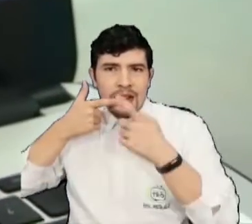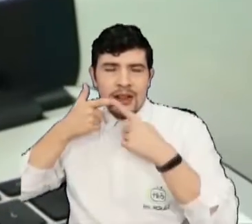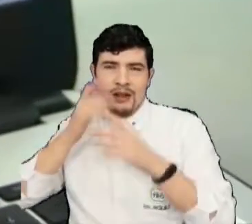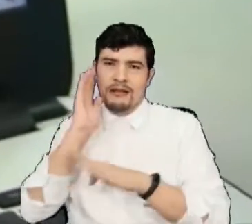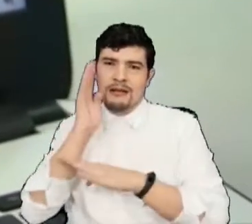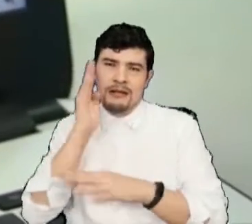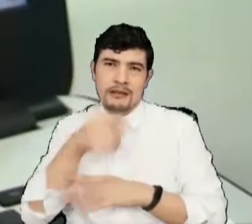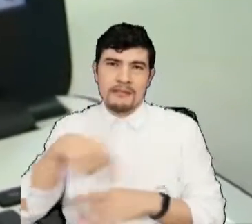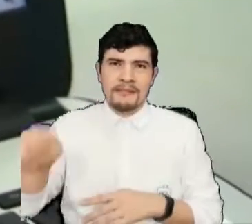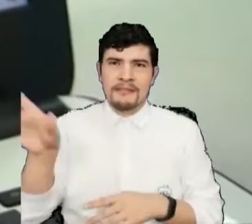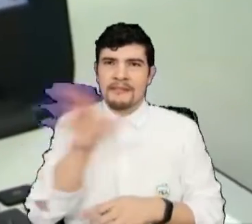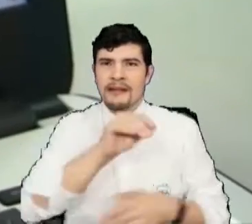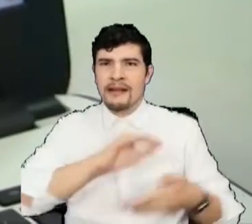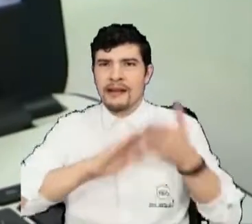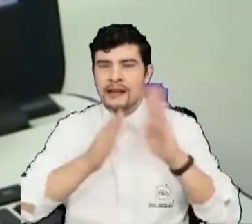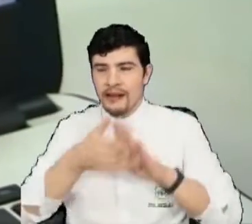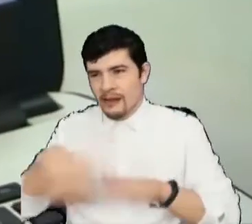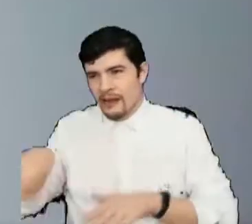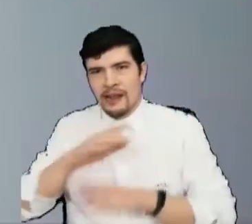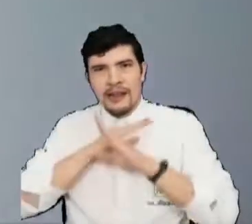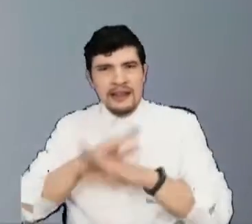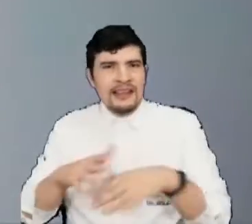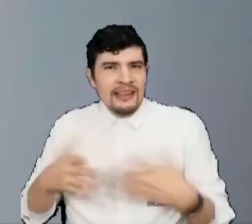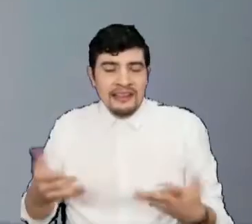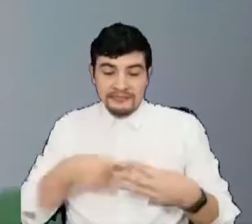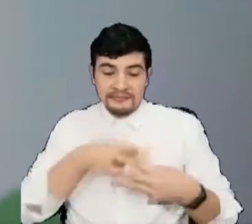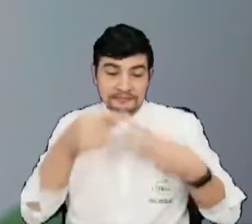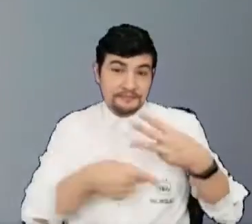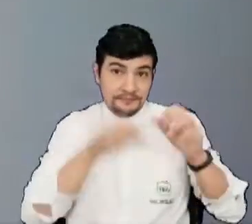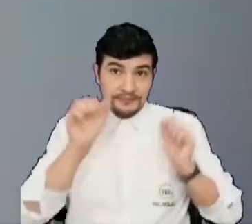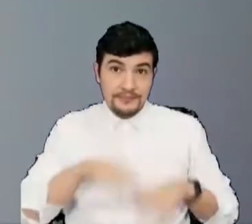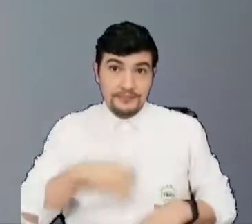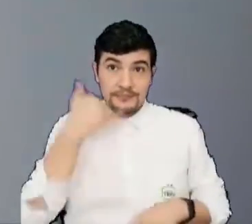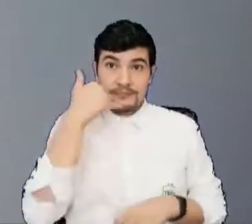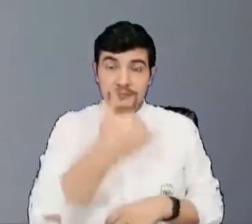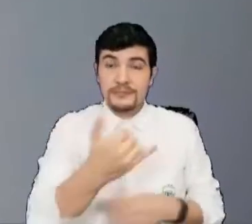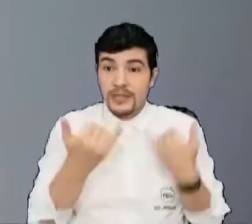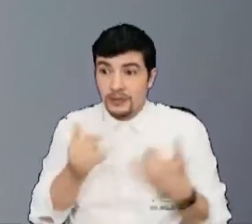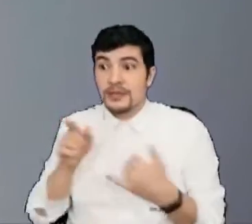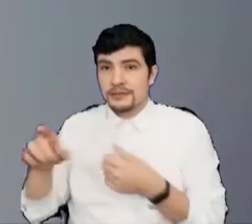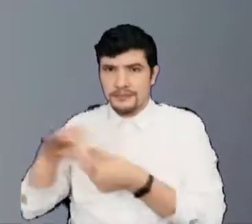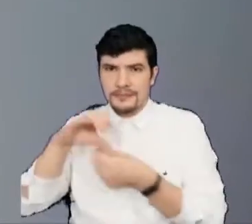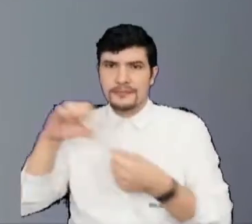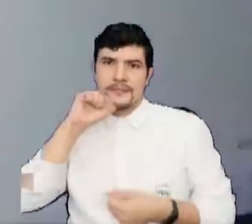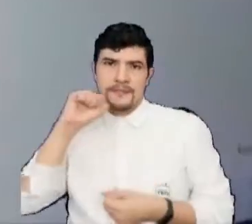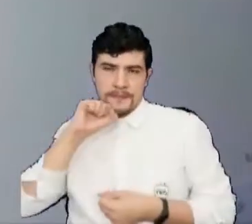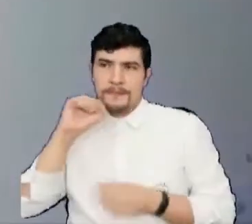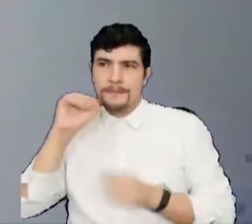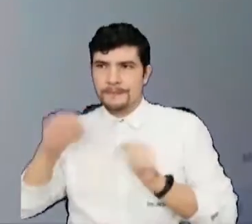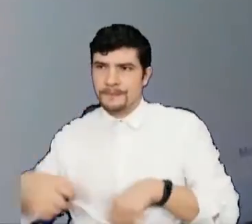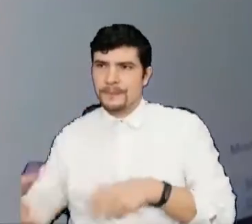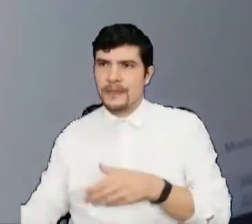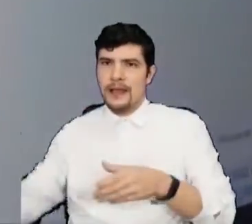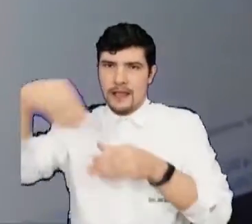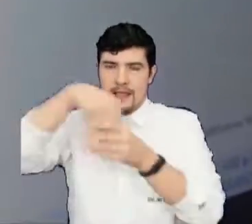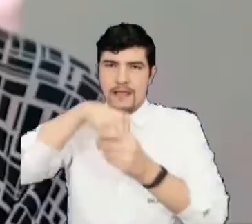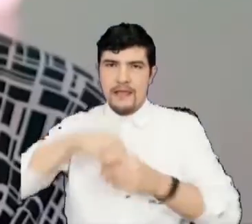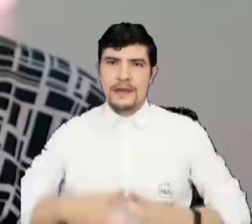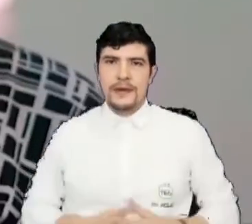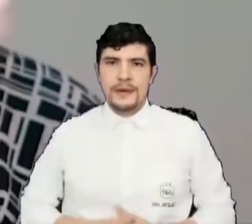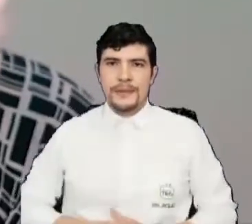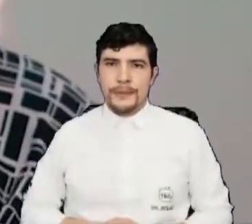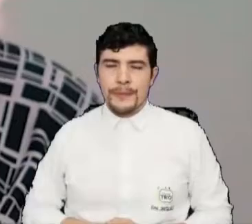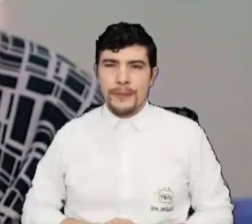sobre el cob y 19 con tres líneas de atención disponible y ahora barrancabermeja hará parte de esta iniciativa esta